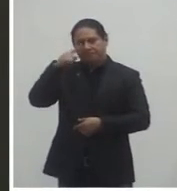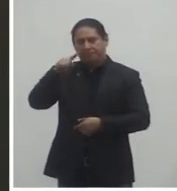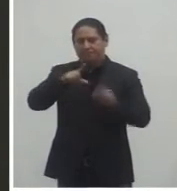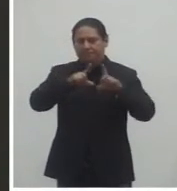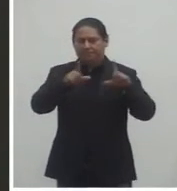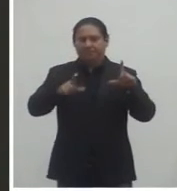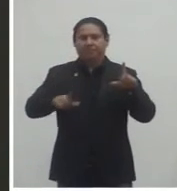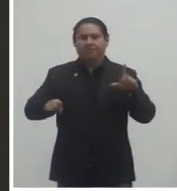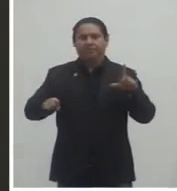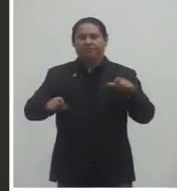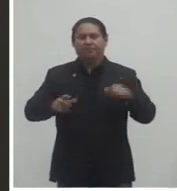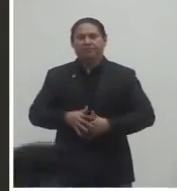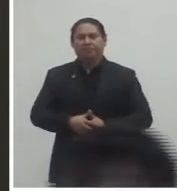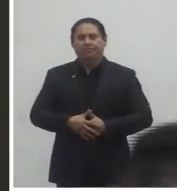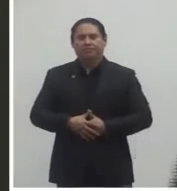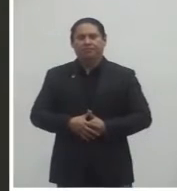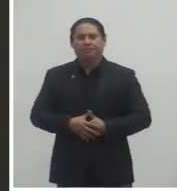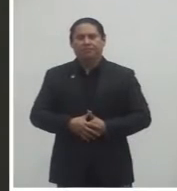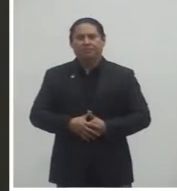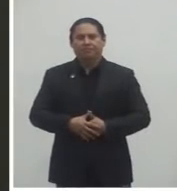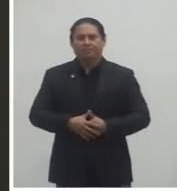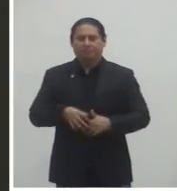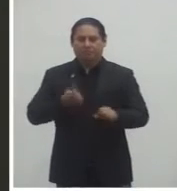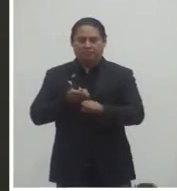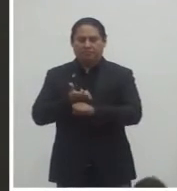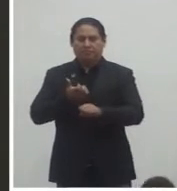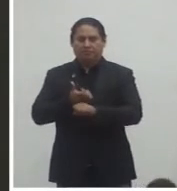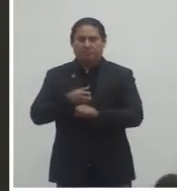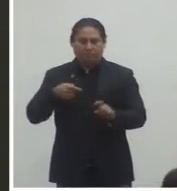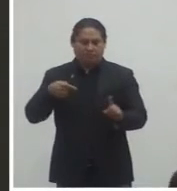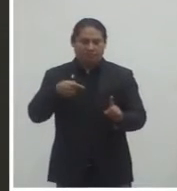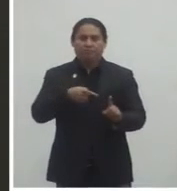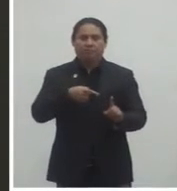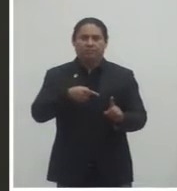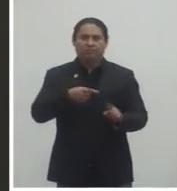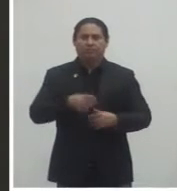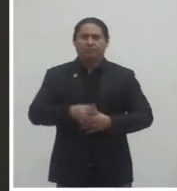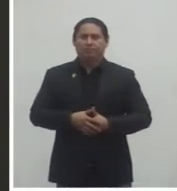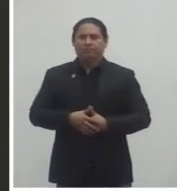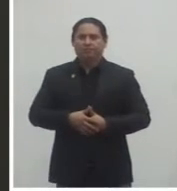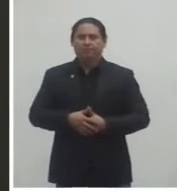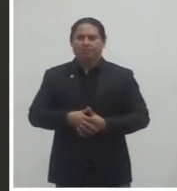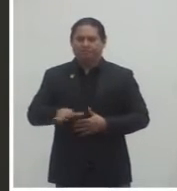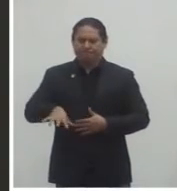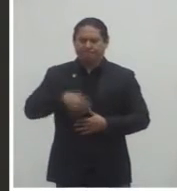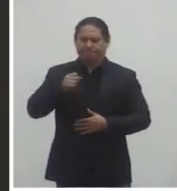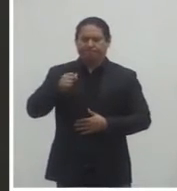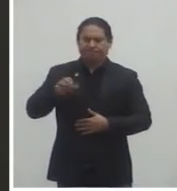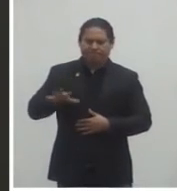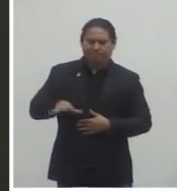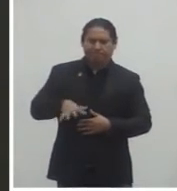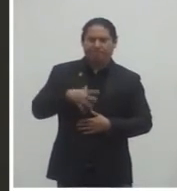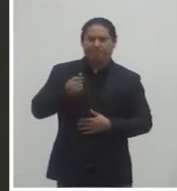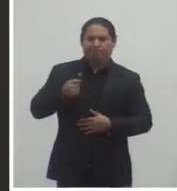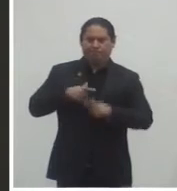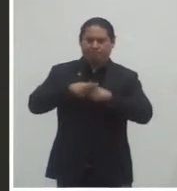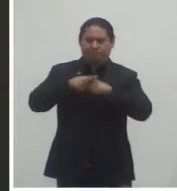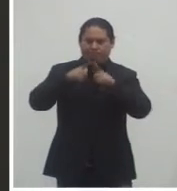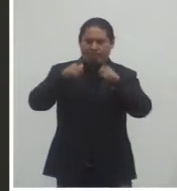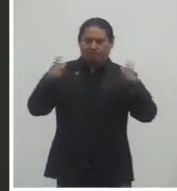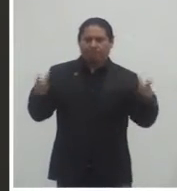al país. Para el Estado constituía un esfuerzo de tamaños